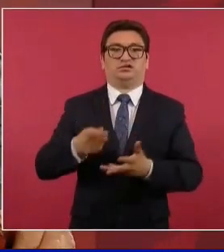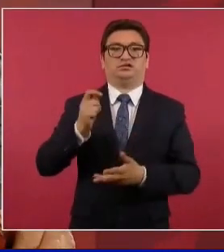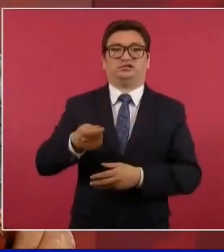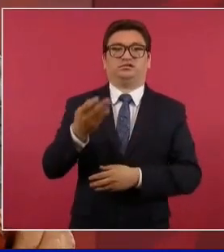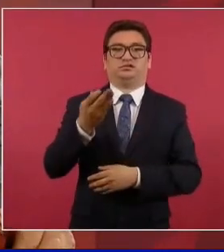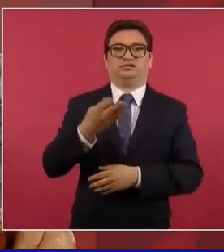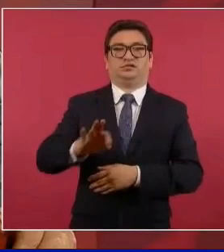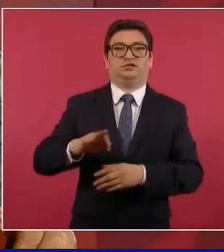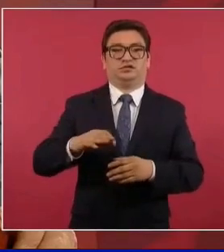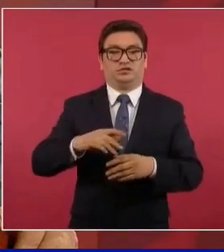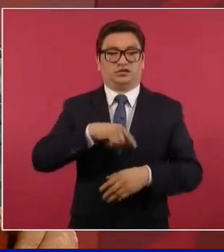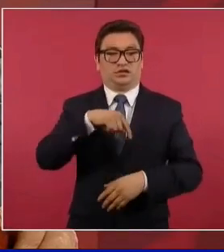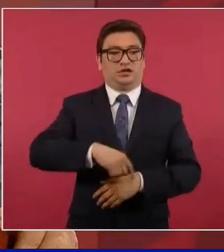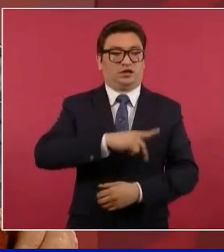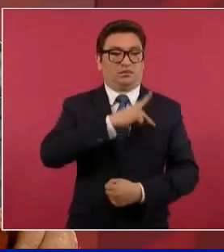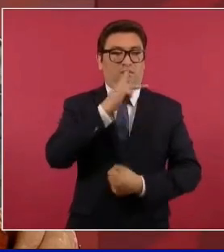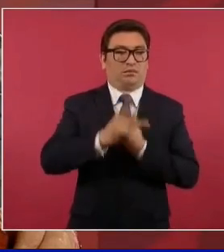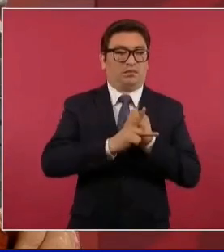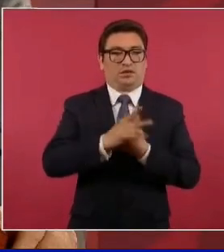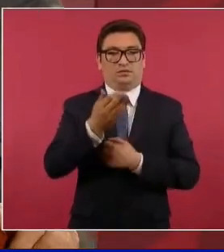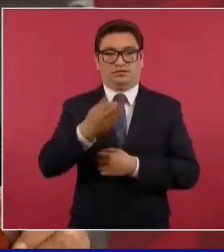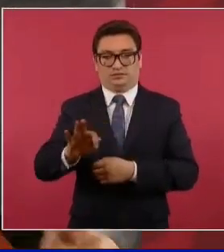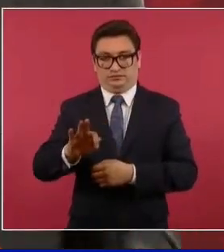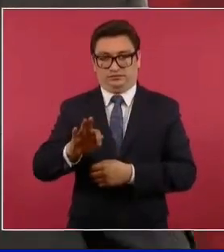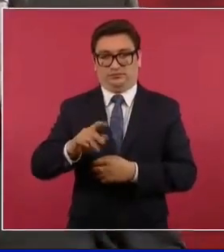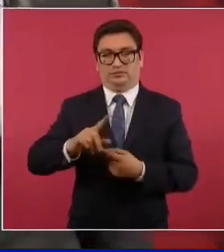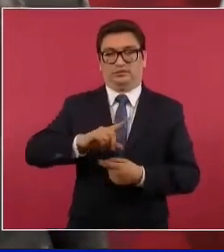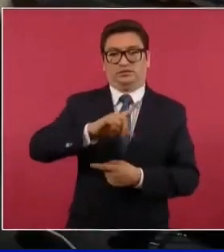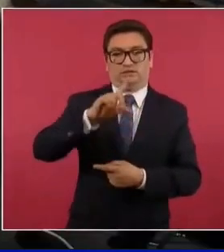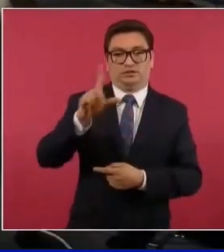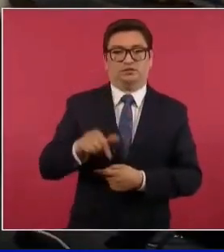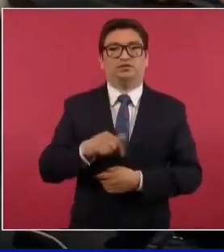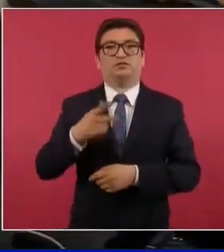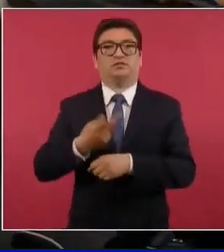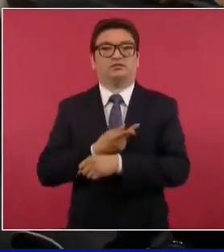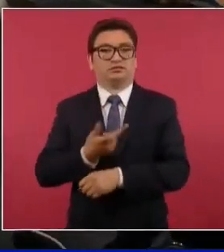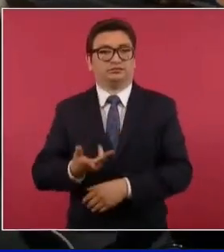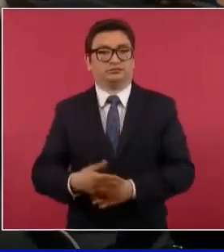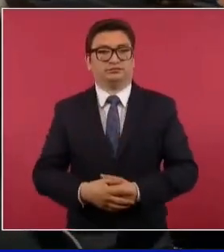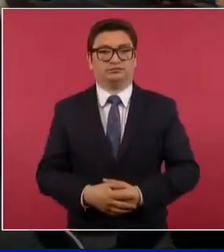a la patria. Pero luego pasa el Poder Judicial